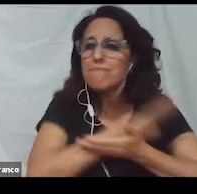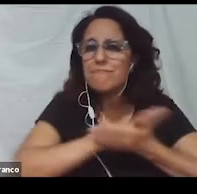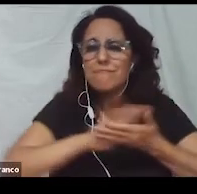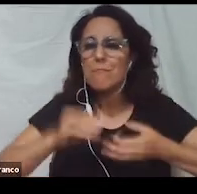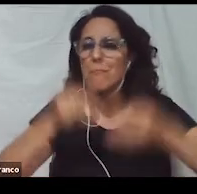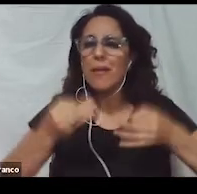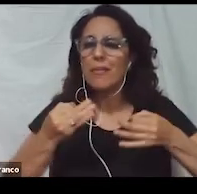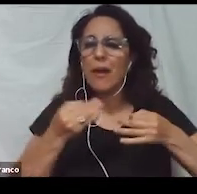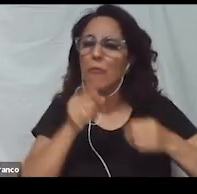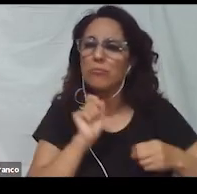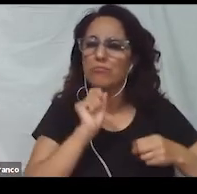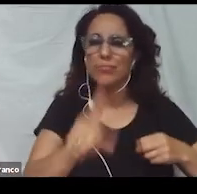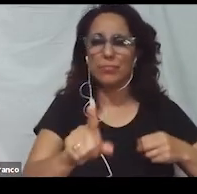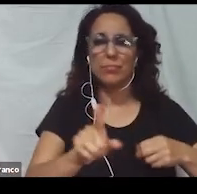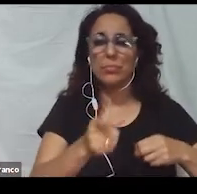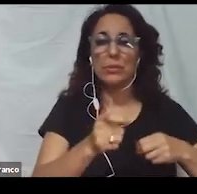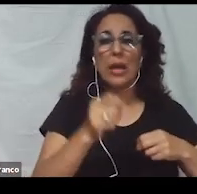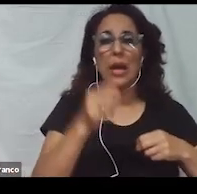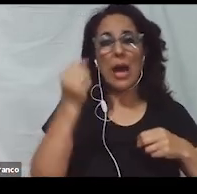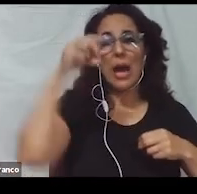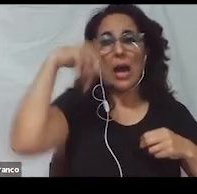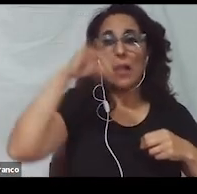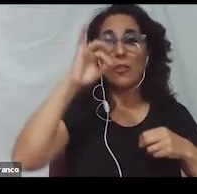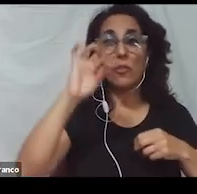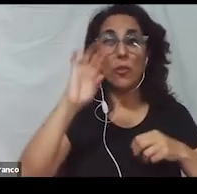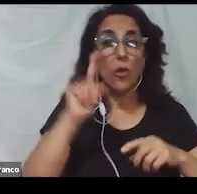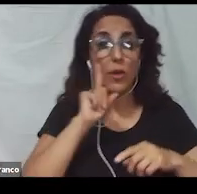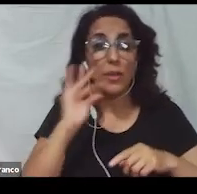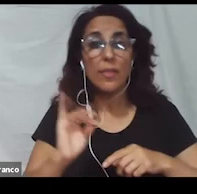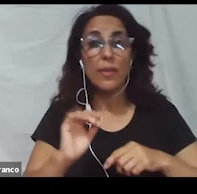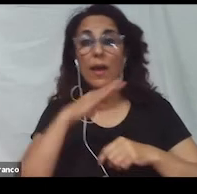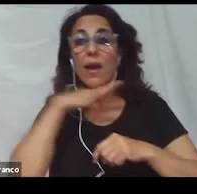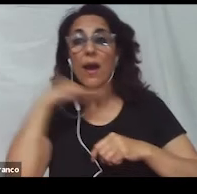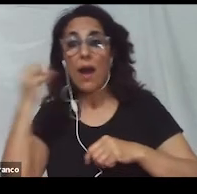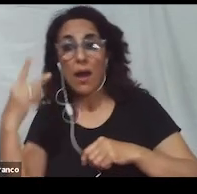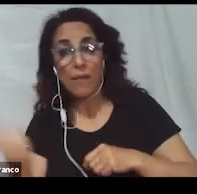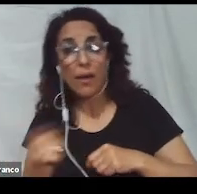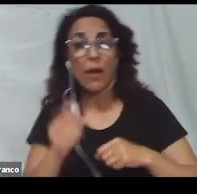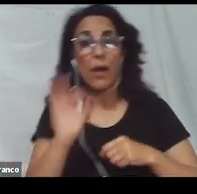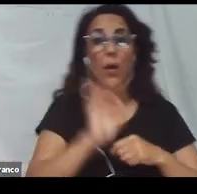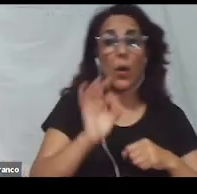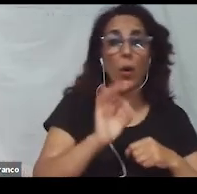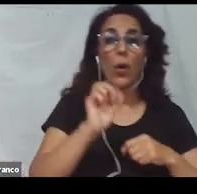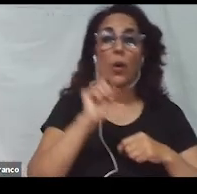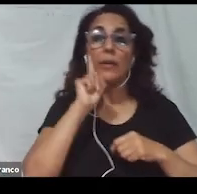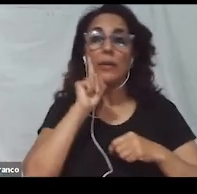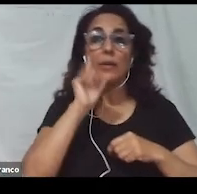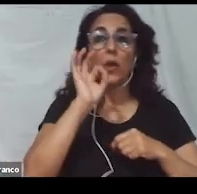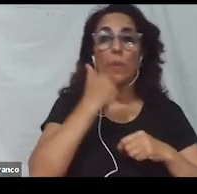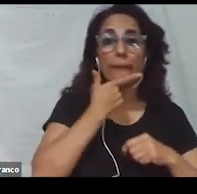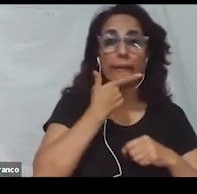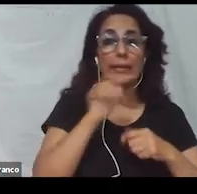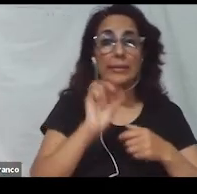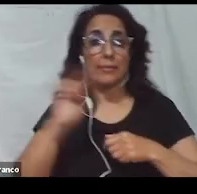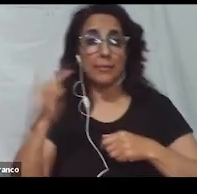cada plataforma, es decir, Java o Kotlin para Android, o Swift para dispositivos iOS o